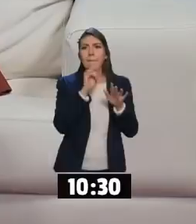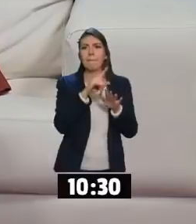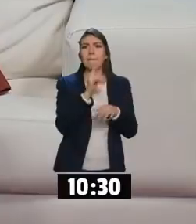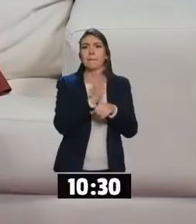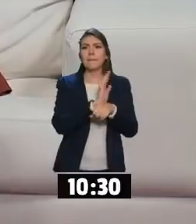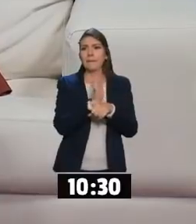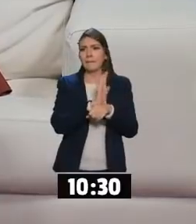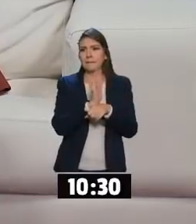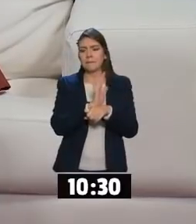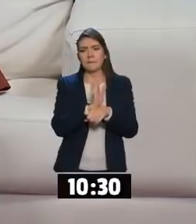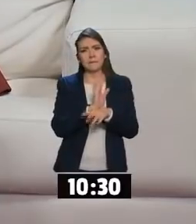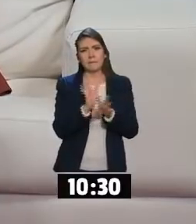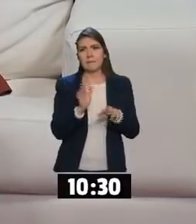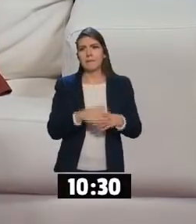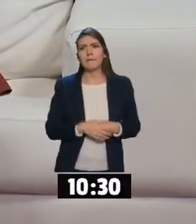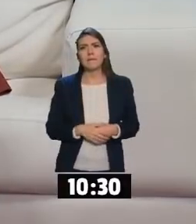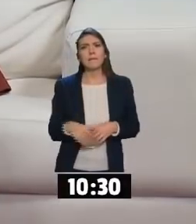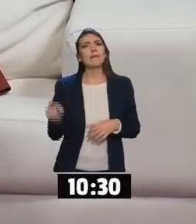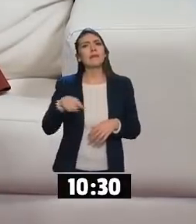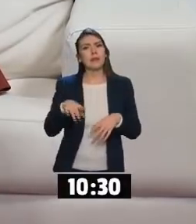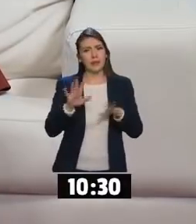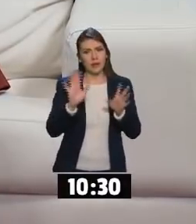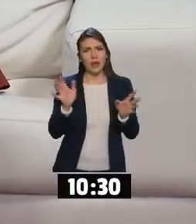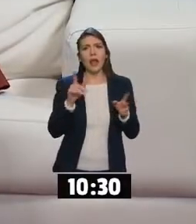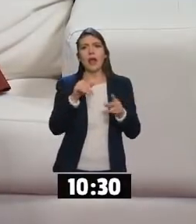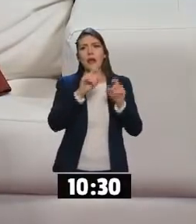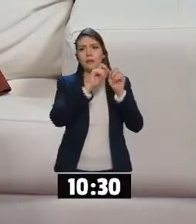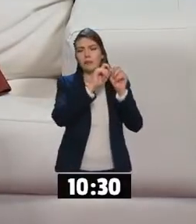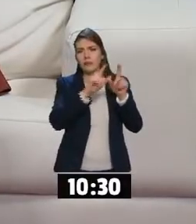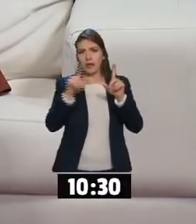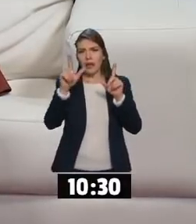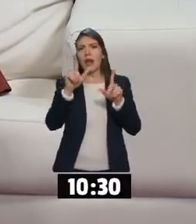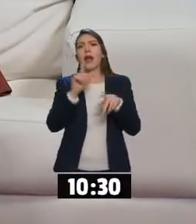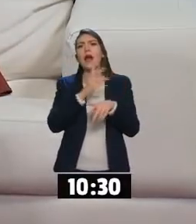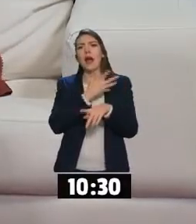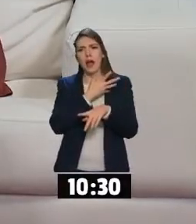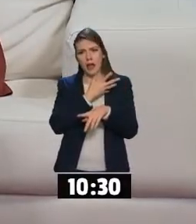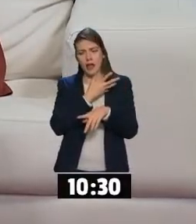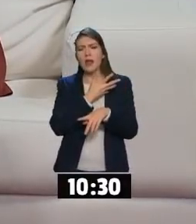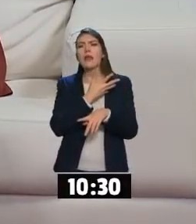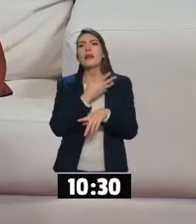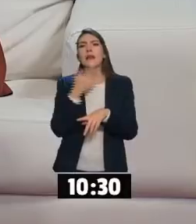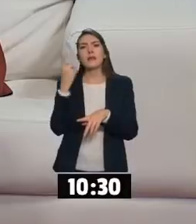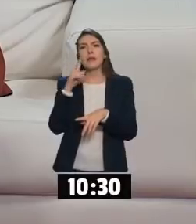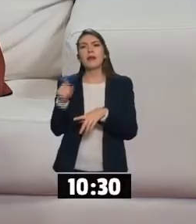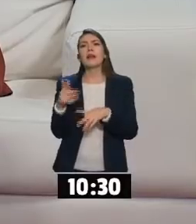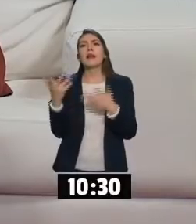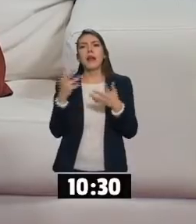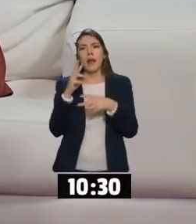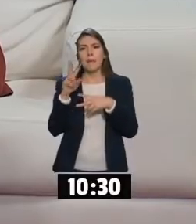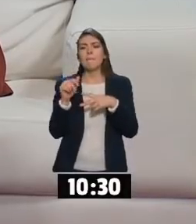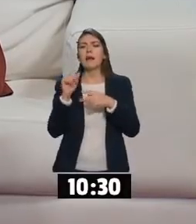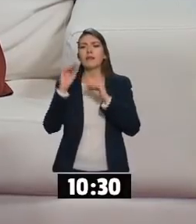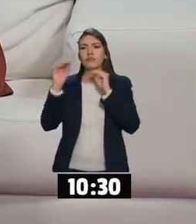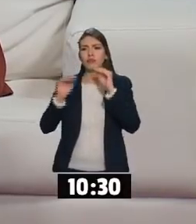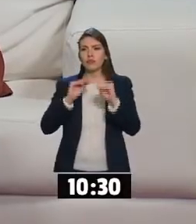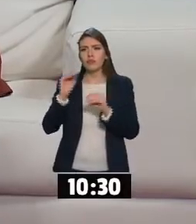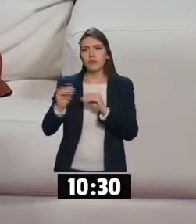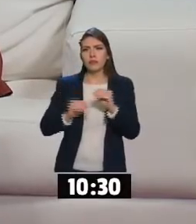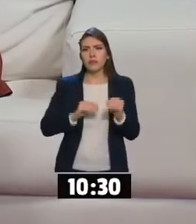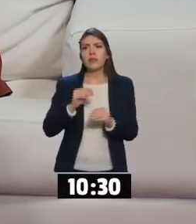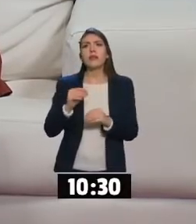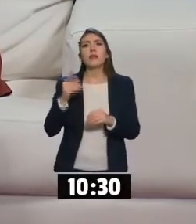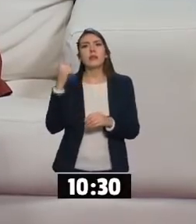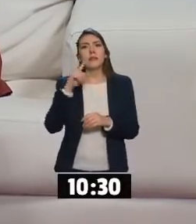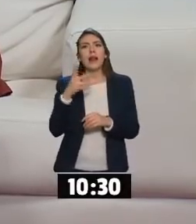ahorita la película se proyectó, ya obtuvo su nominación y ahorita estamos ya en el camino hacia los formatos de streaming. Y hay muy buenas